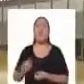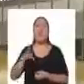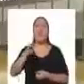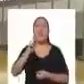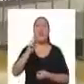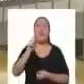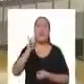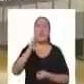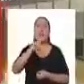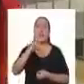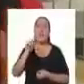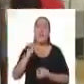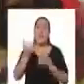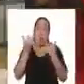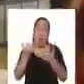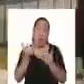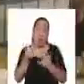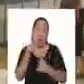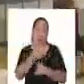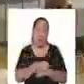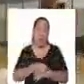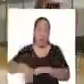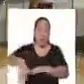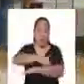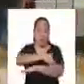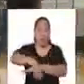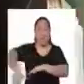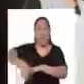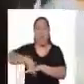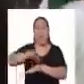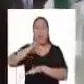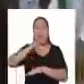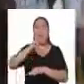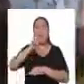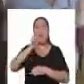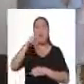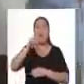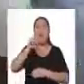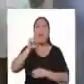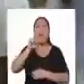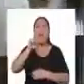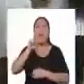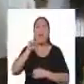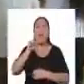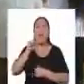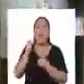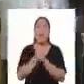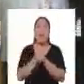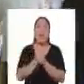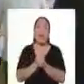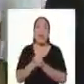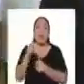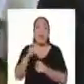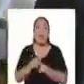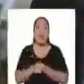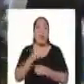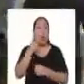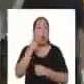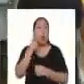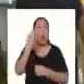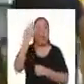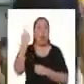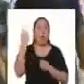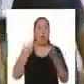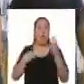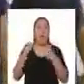ubicaba en lo que hoy conocemos como Jirón Ayacucho. Este mercado fue conocido como Mercado de la Concepción. ¿Por qué? Porque